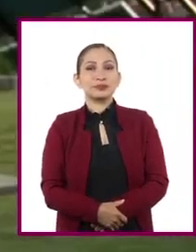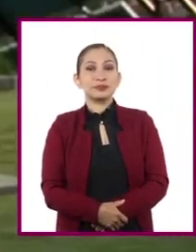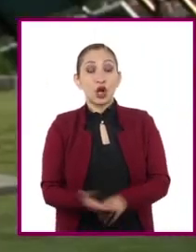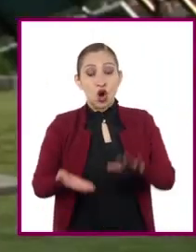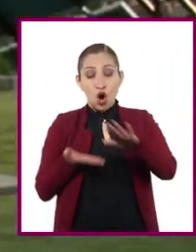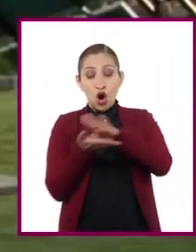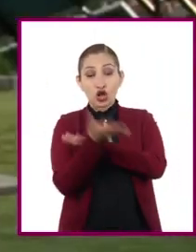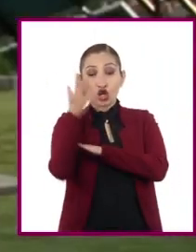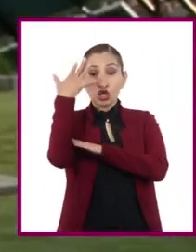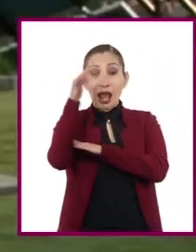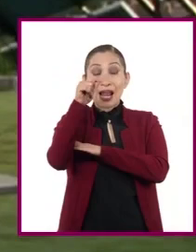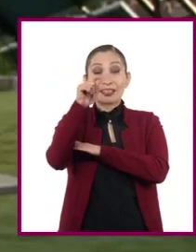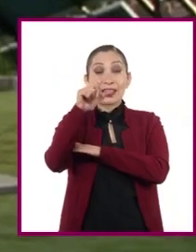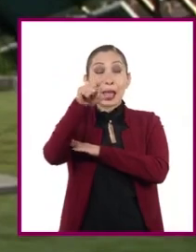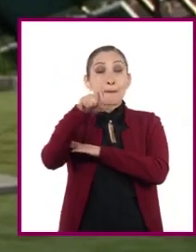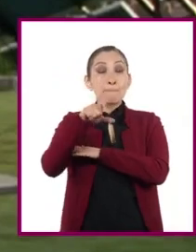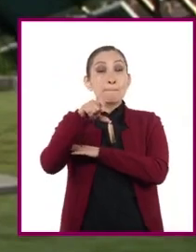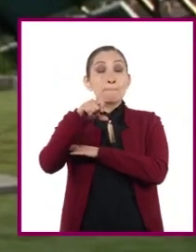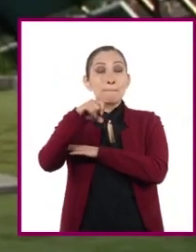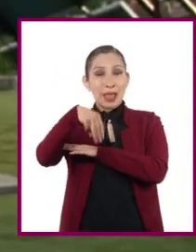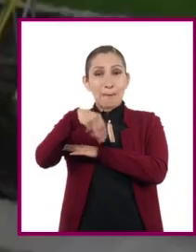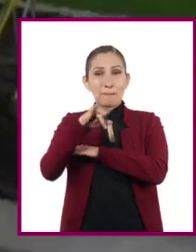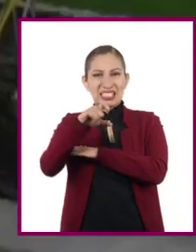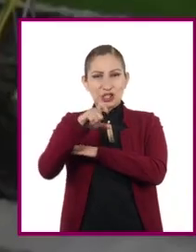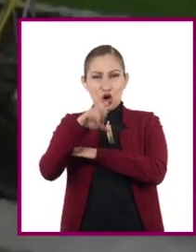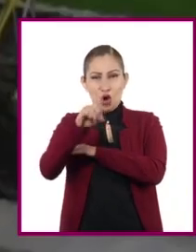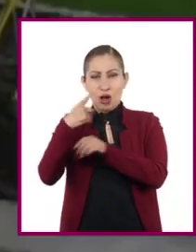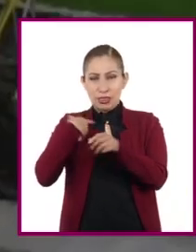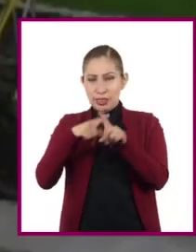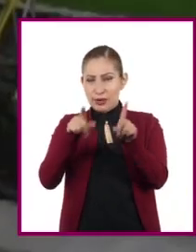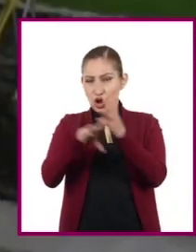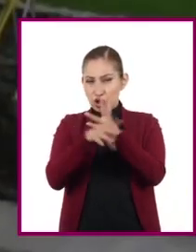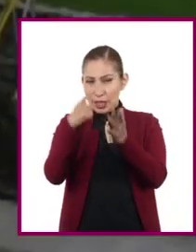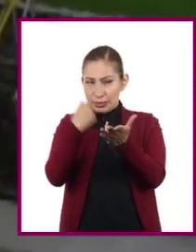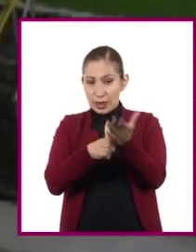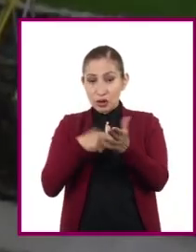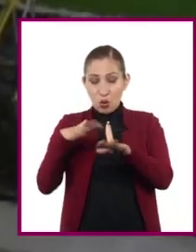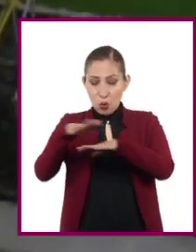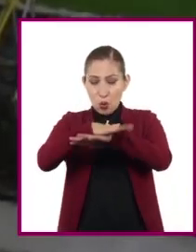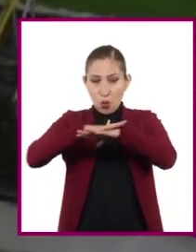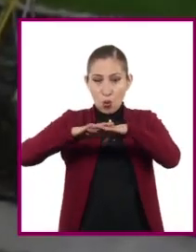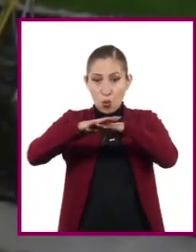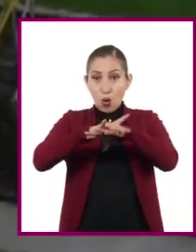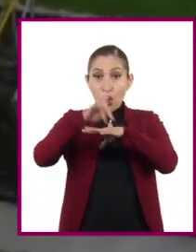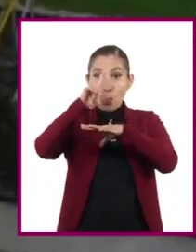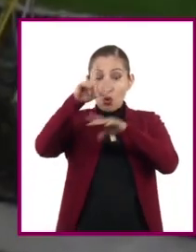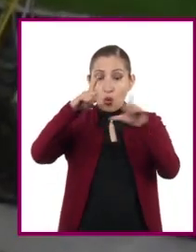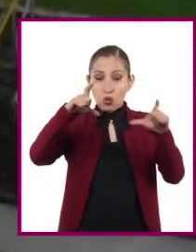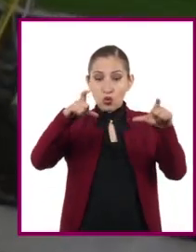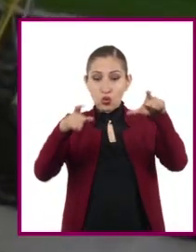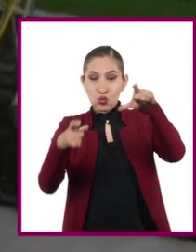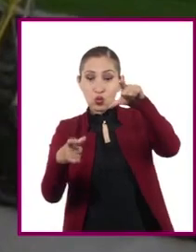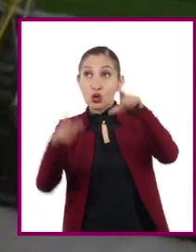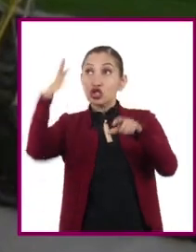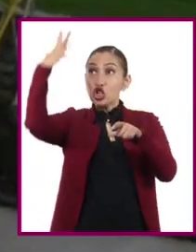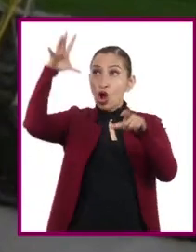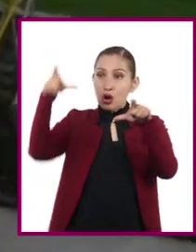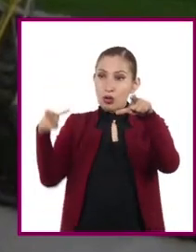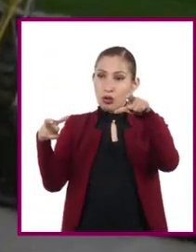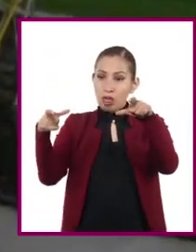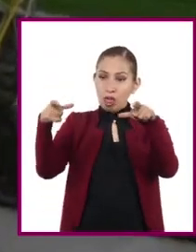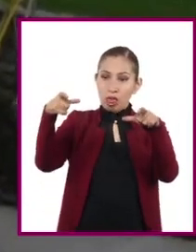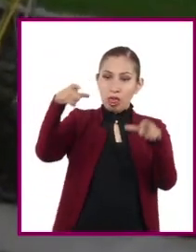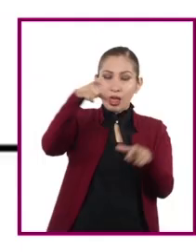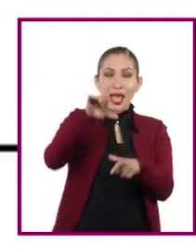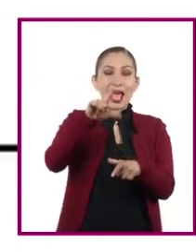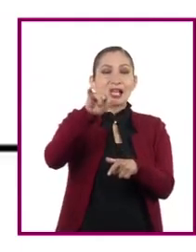El horno solar de Temixco tiene varios componentes. Una superficie reflejante móvil que sigue al sol,